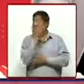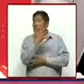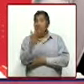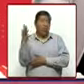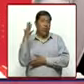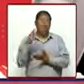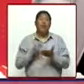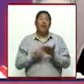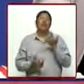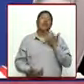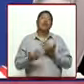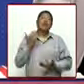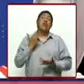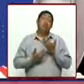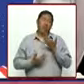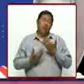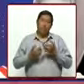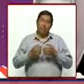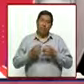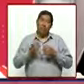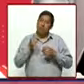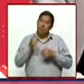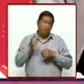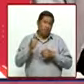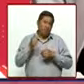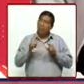país con estos incendios que han sido provocados.